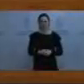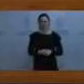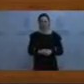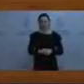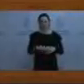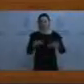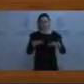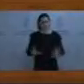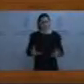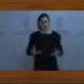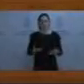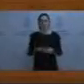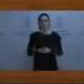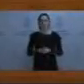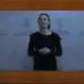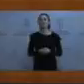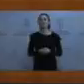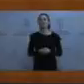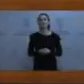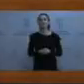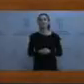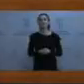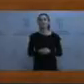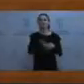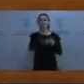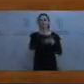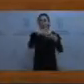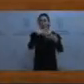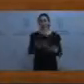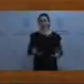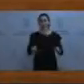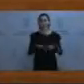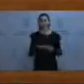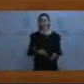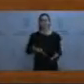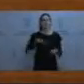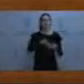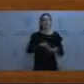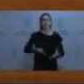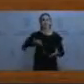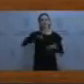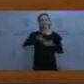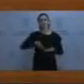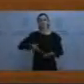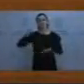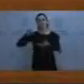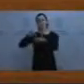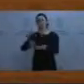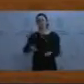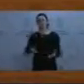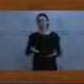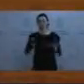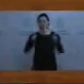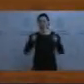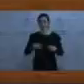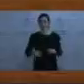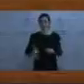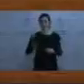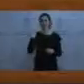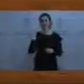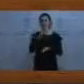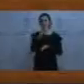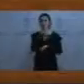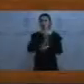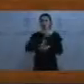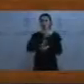se está empezando, por lo tanto, a poner palos en la rueda al carro. Y las declaraciones ayer aquí del consejero